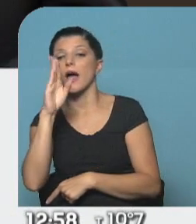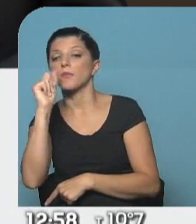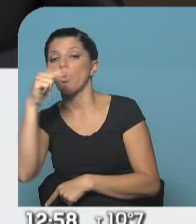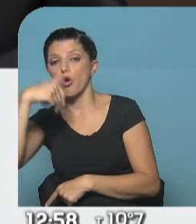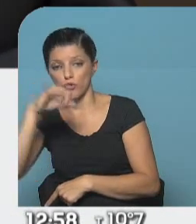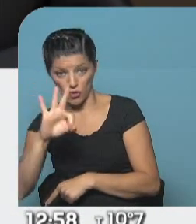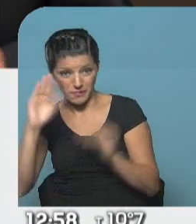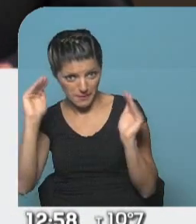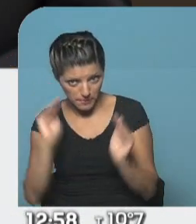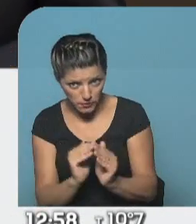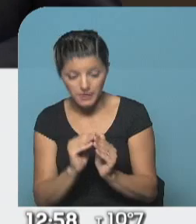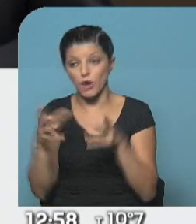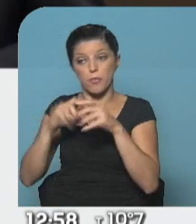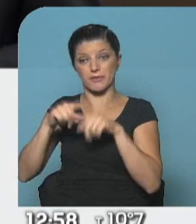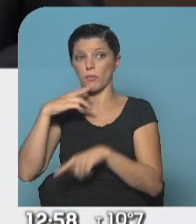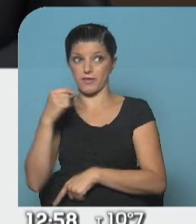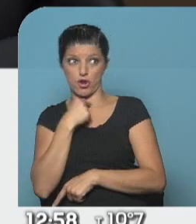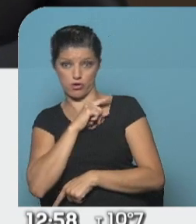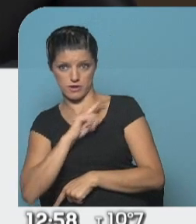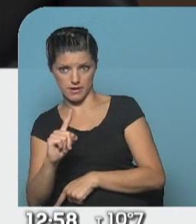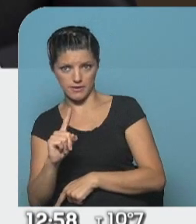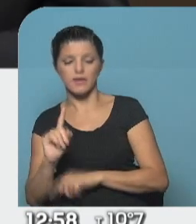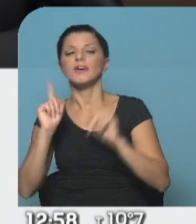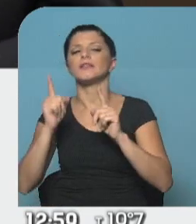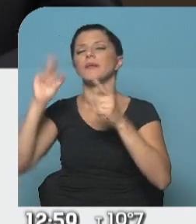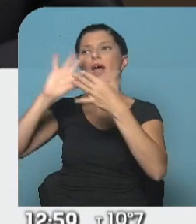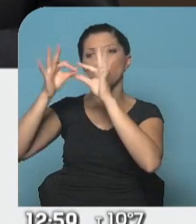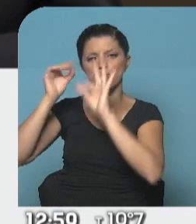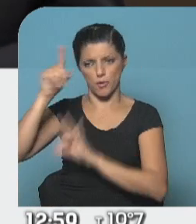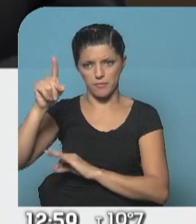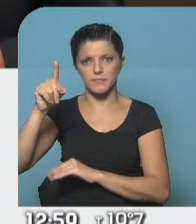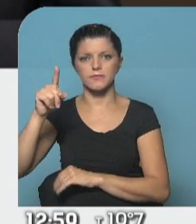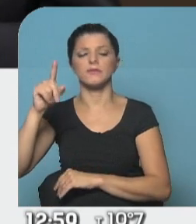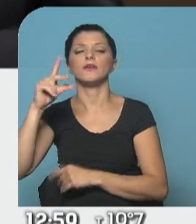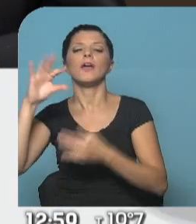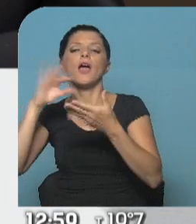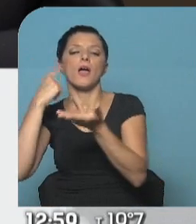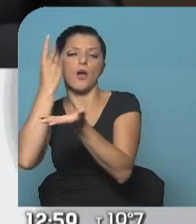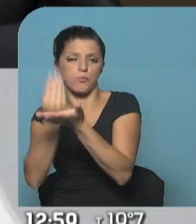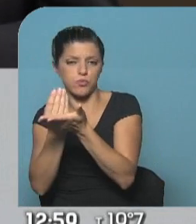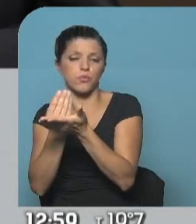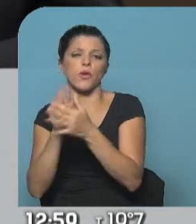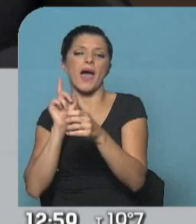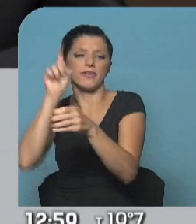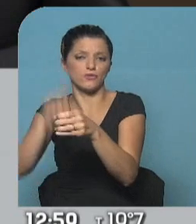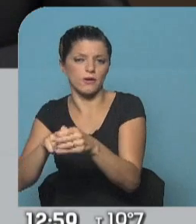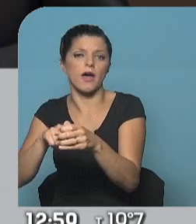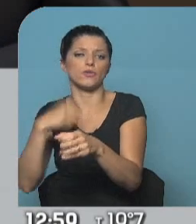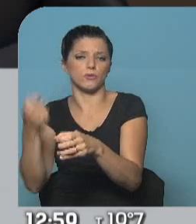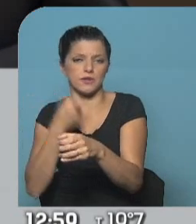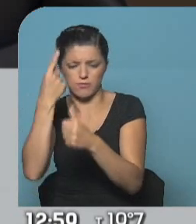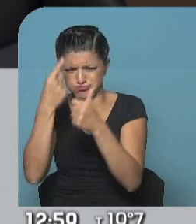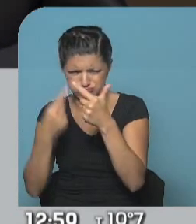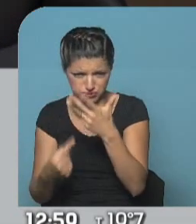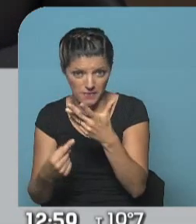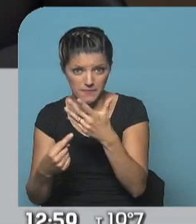por ejemplo. Y Europa, ¿dónde queda Europa? Eurozona, asilo, migración, adhesión de Turquía. Bueno, esa ha sido la